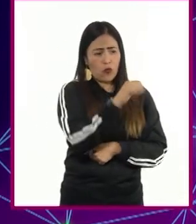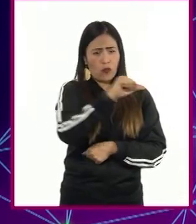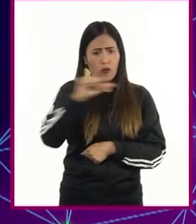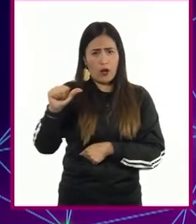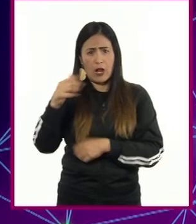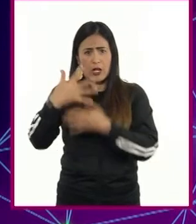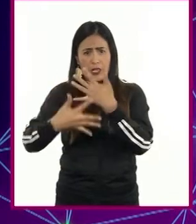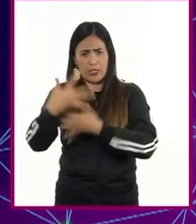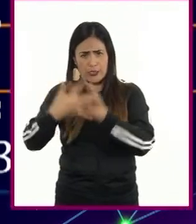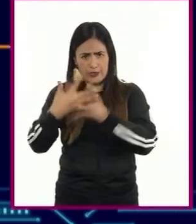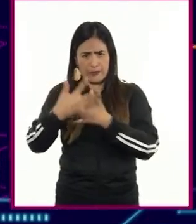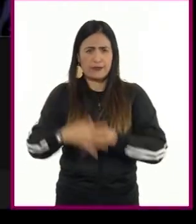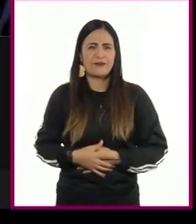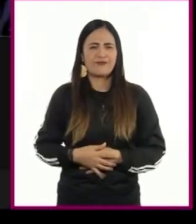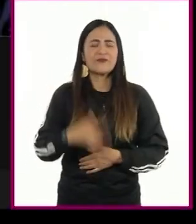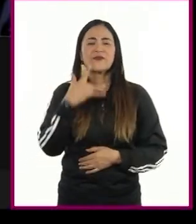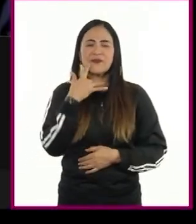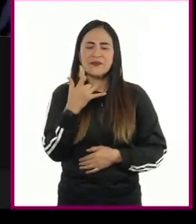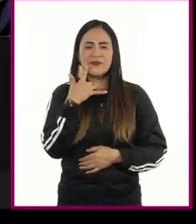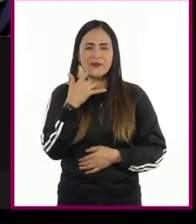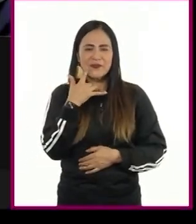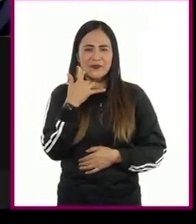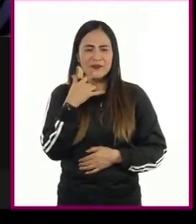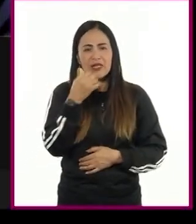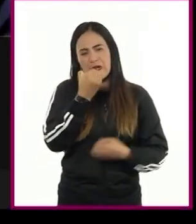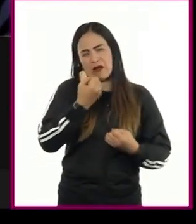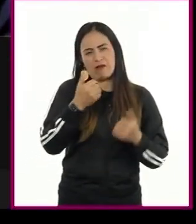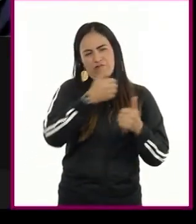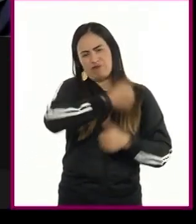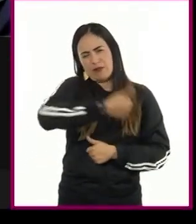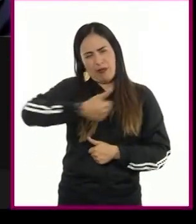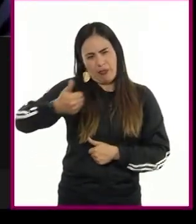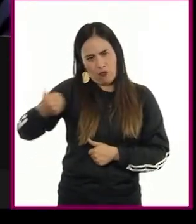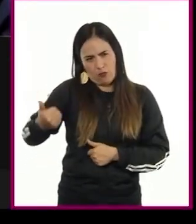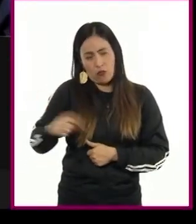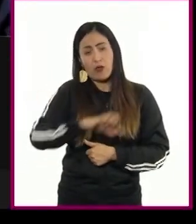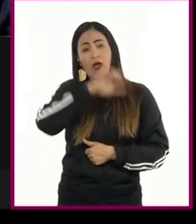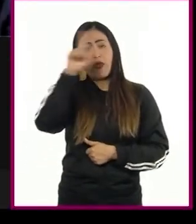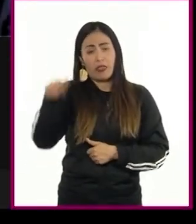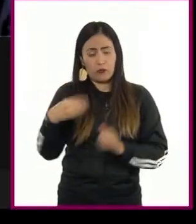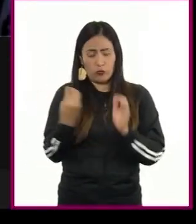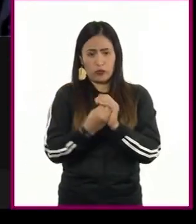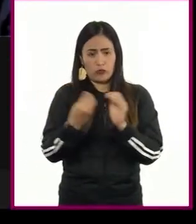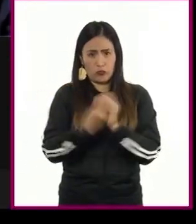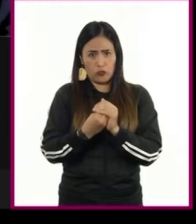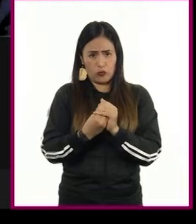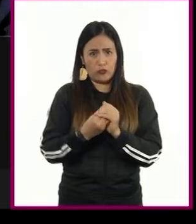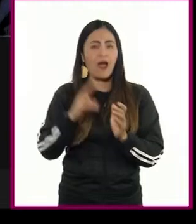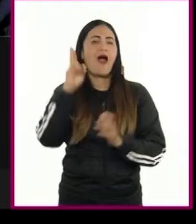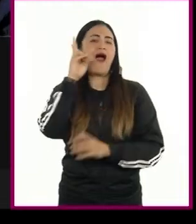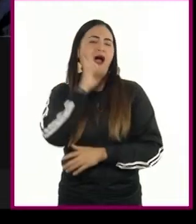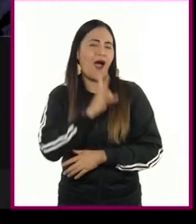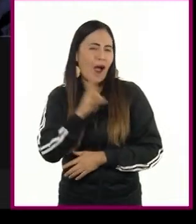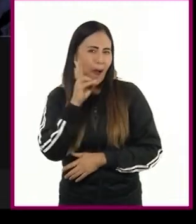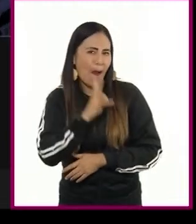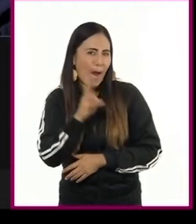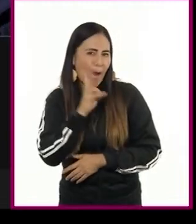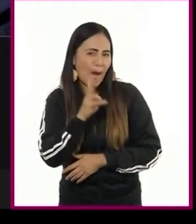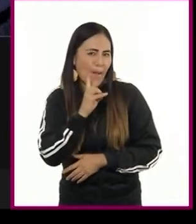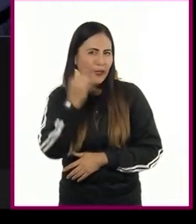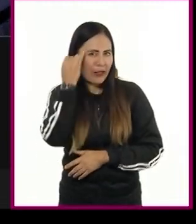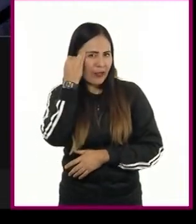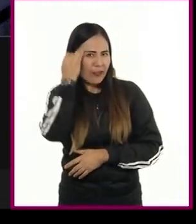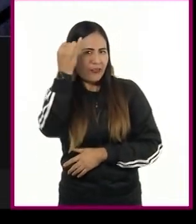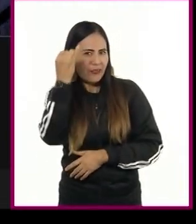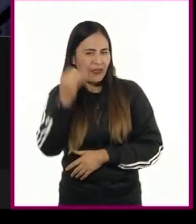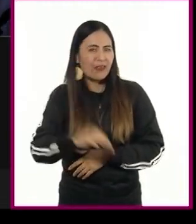respectivamente. Será entretenido hacerlo de manera individual. Al final de esta sesión les daré una clave geométrica para dar solución